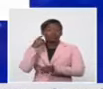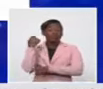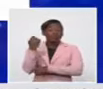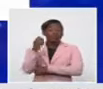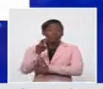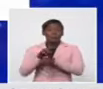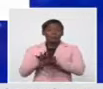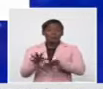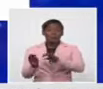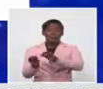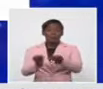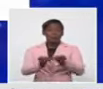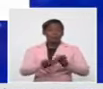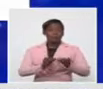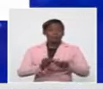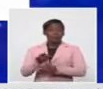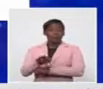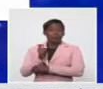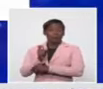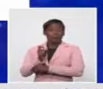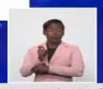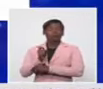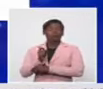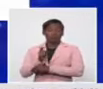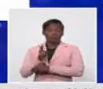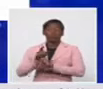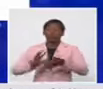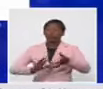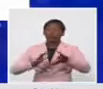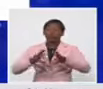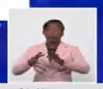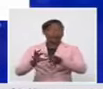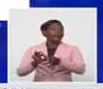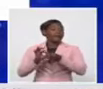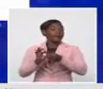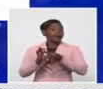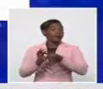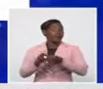de esta enfermedad y promediando